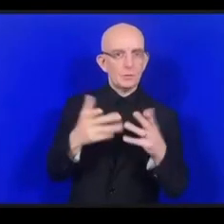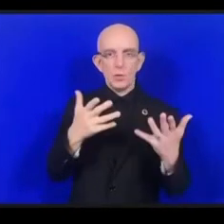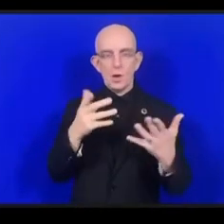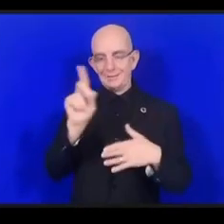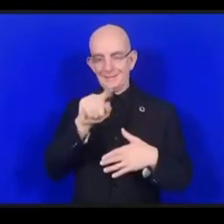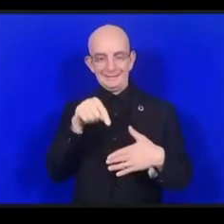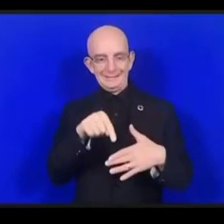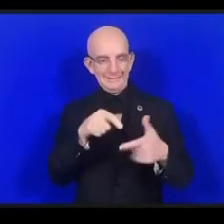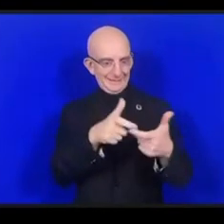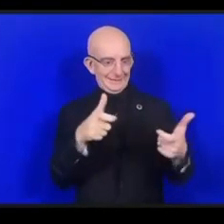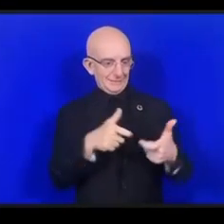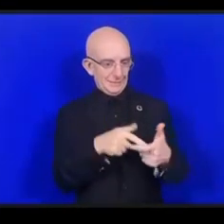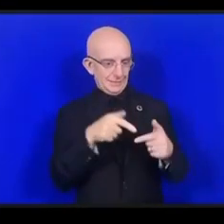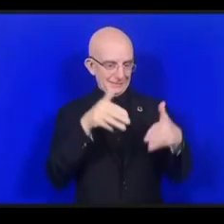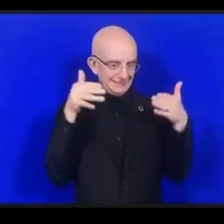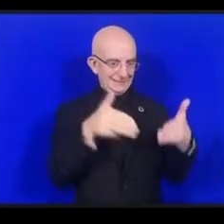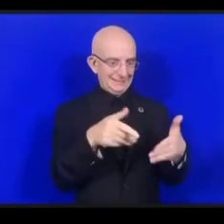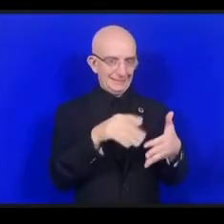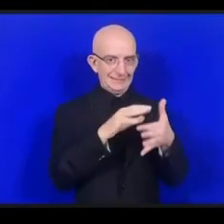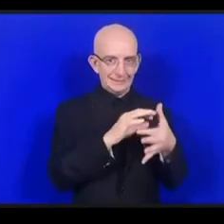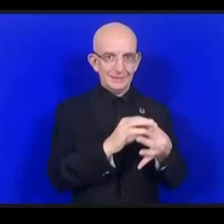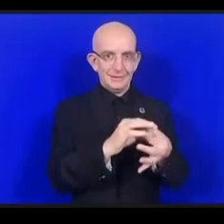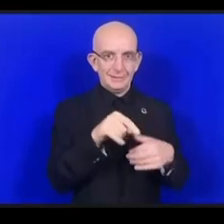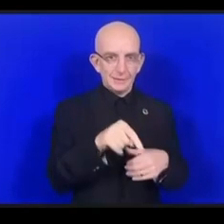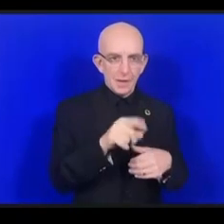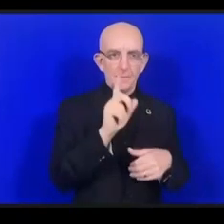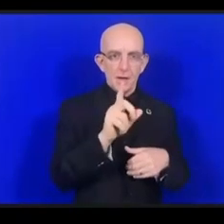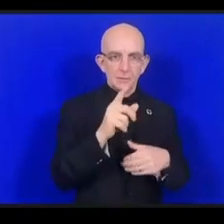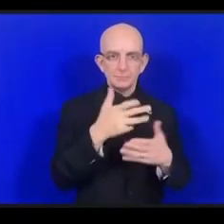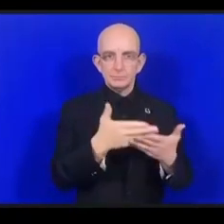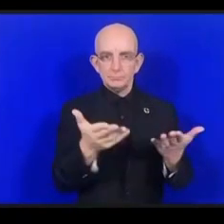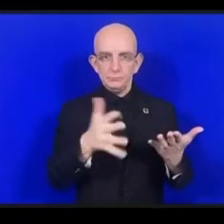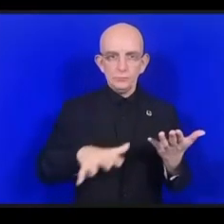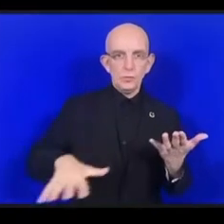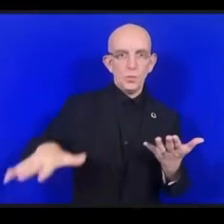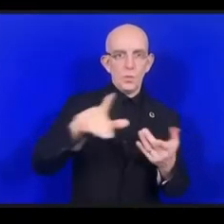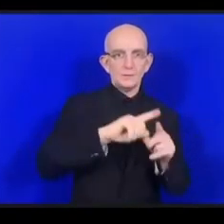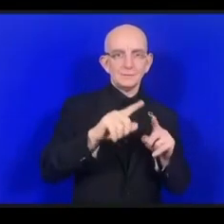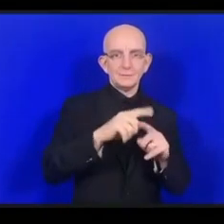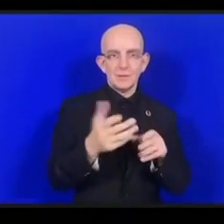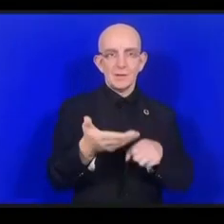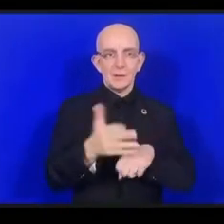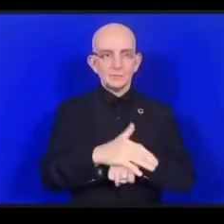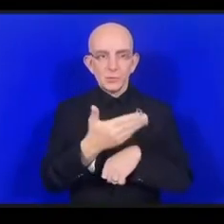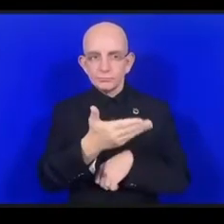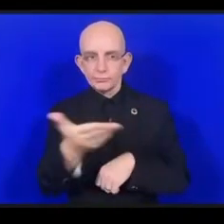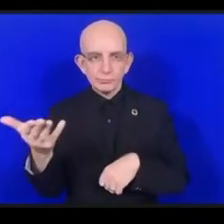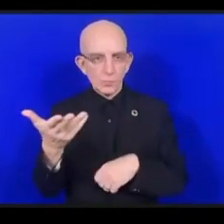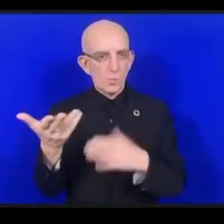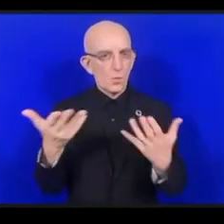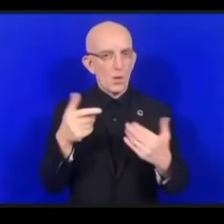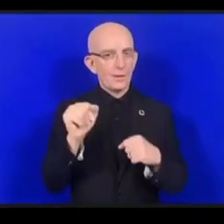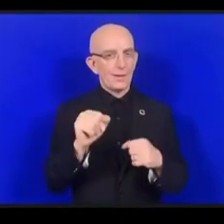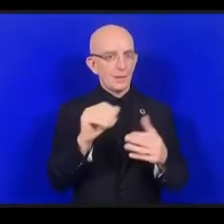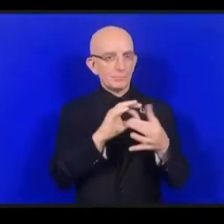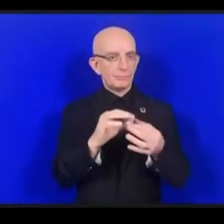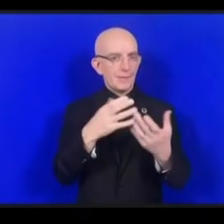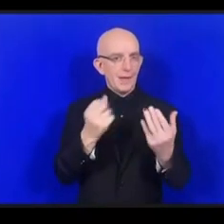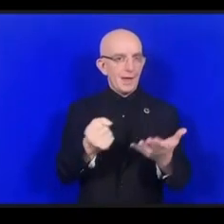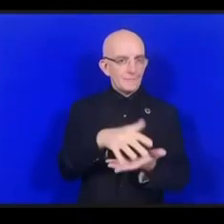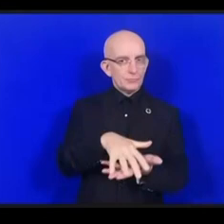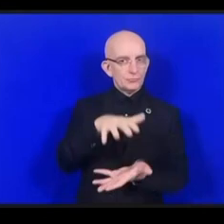sino hacer una diferenciación en lo que es el dispositivo y el recurso Muchísimas gracias por permitirme volver a